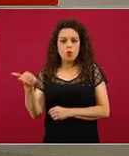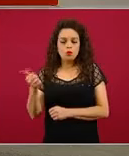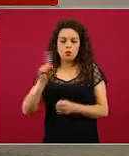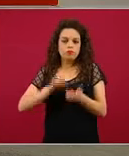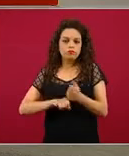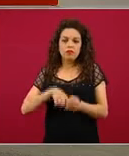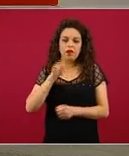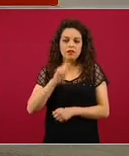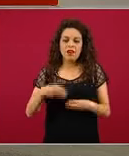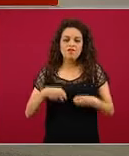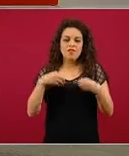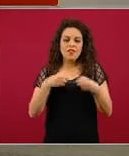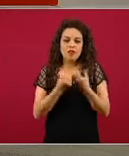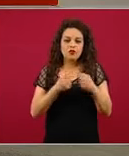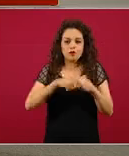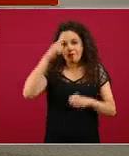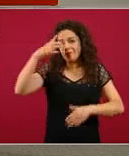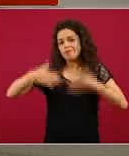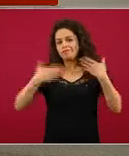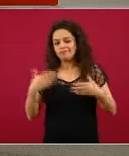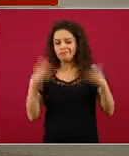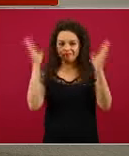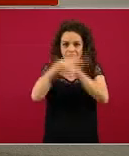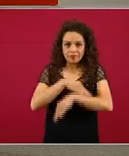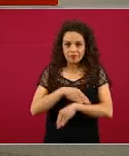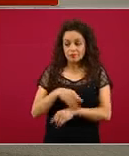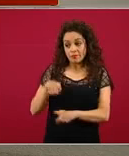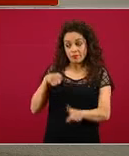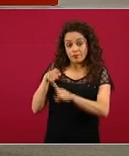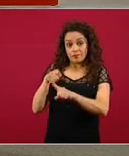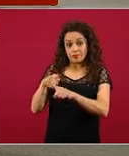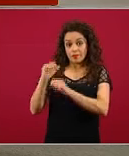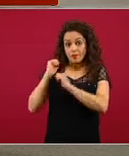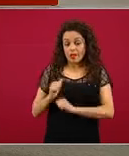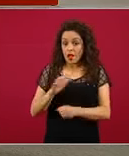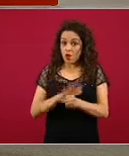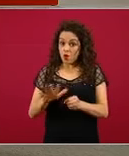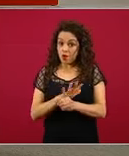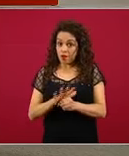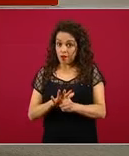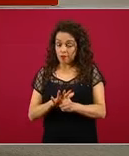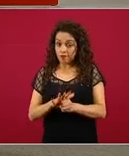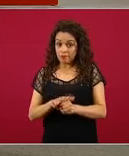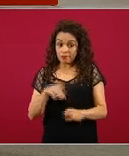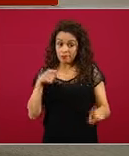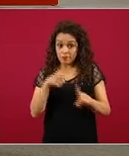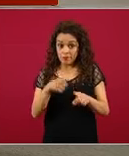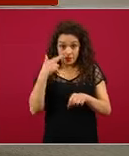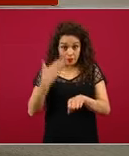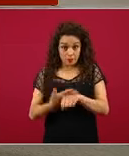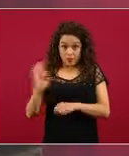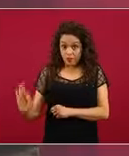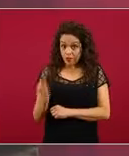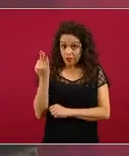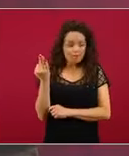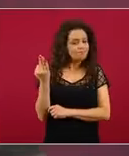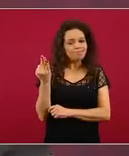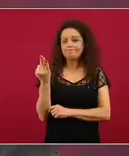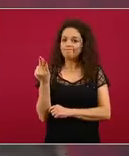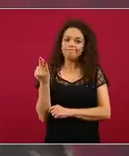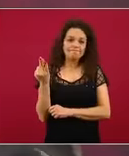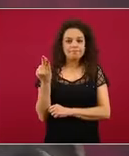social, dependen de la autoridad local, no es una competencia federal. En